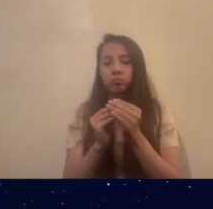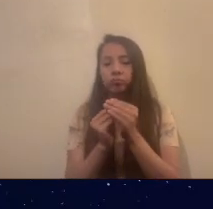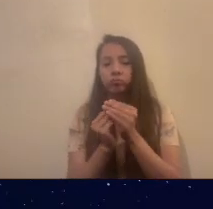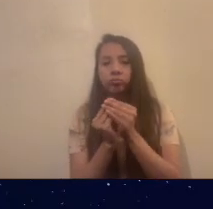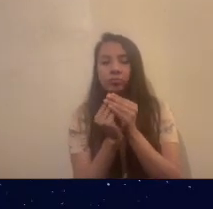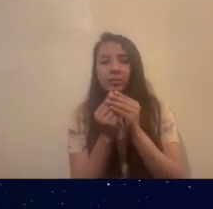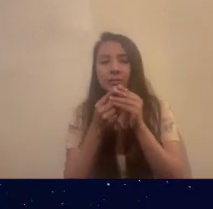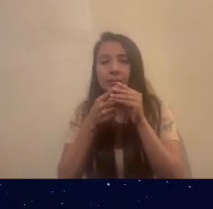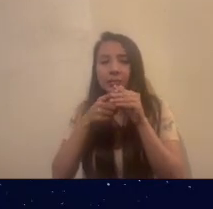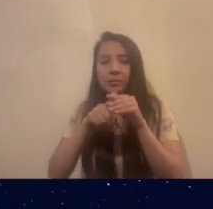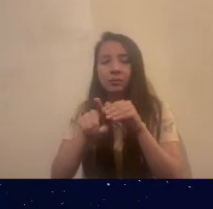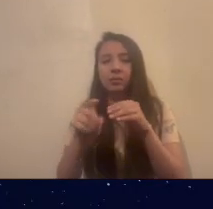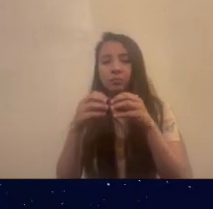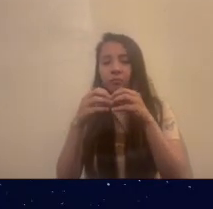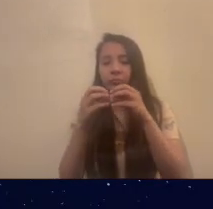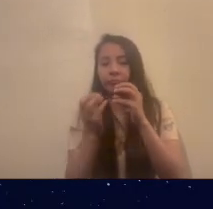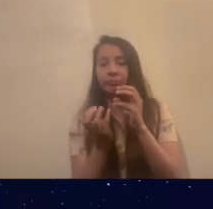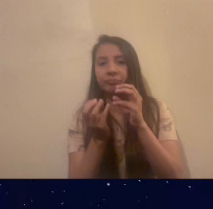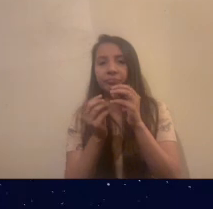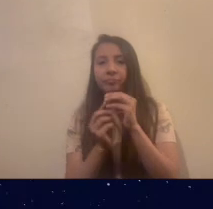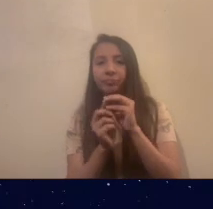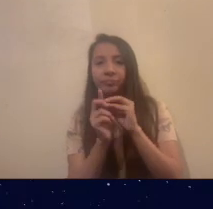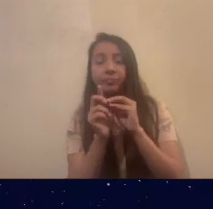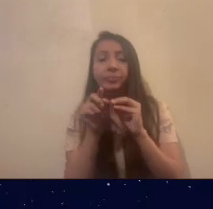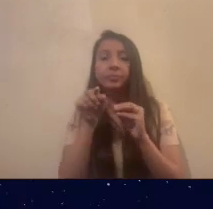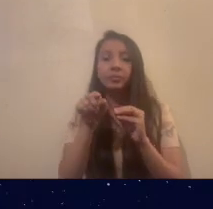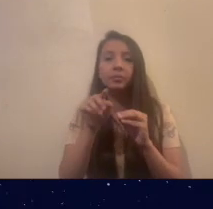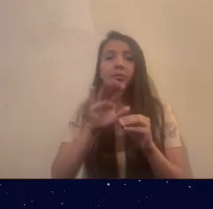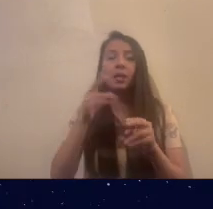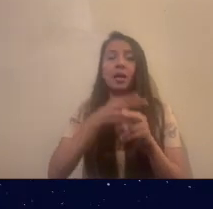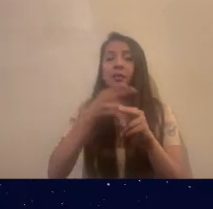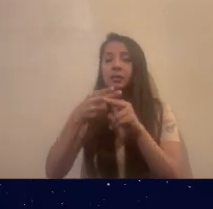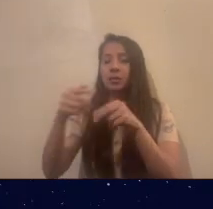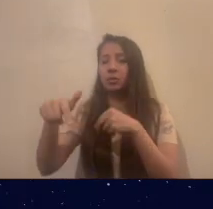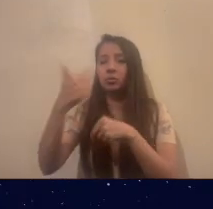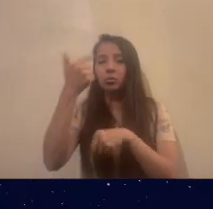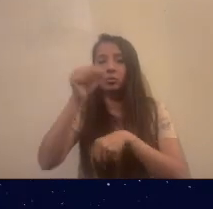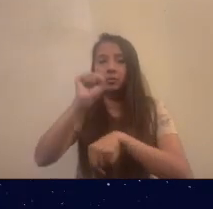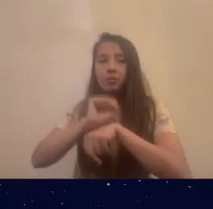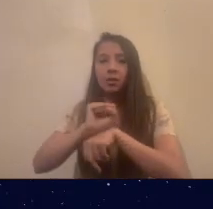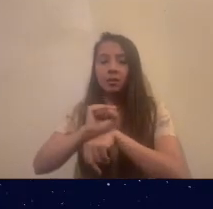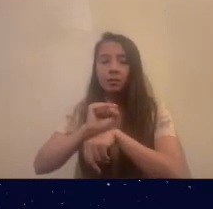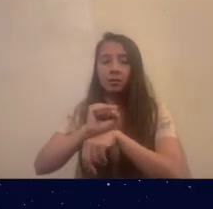germinación hasta las 12 semanas, donde hemos medido los tamaños.